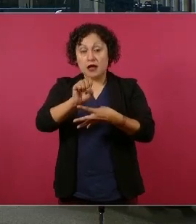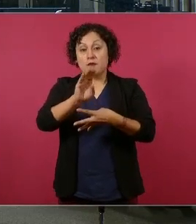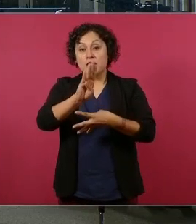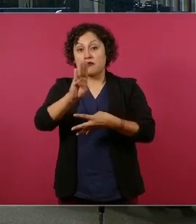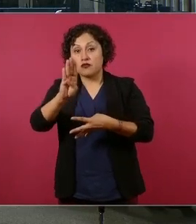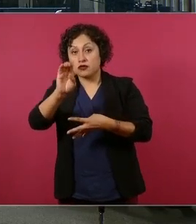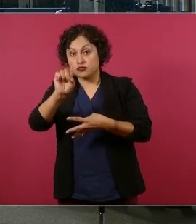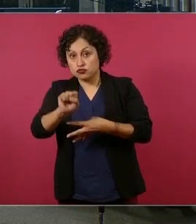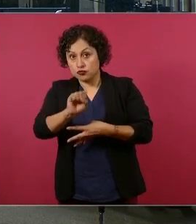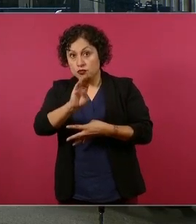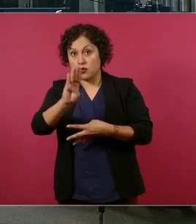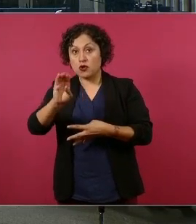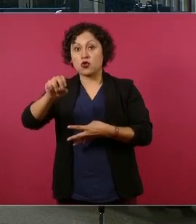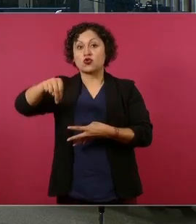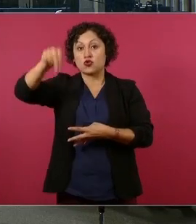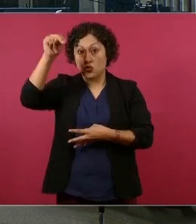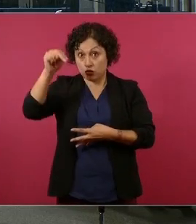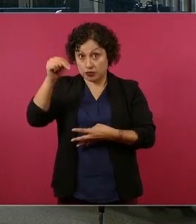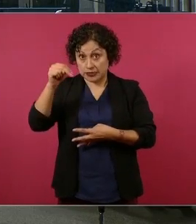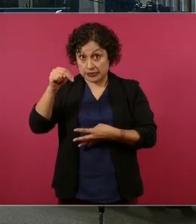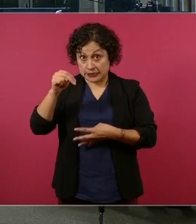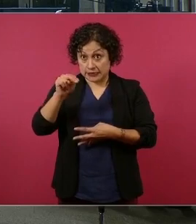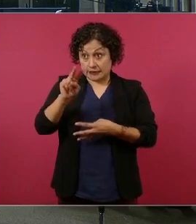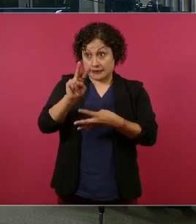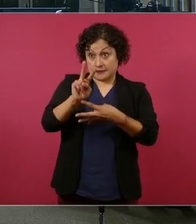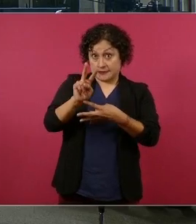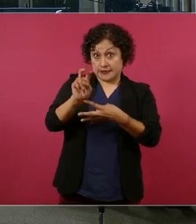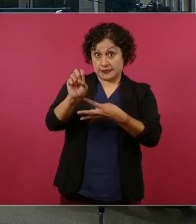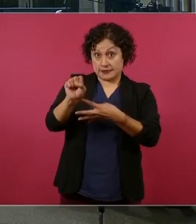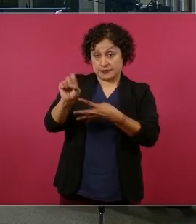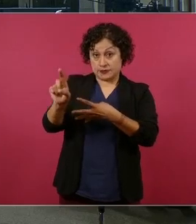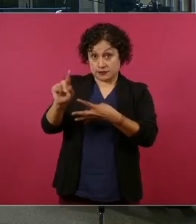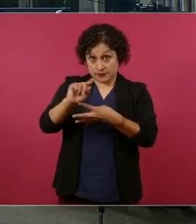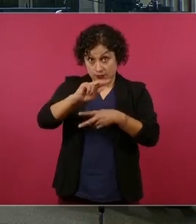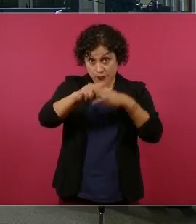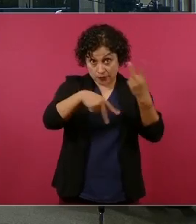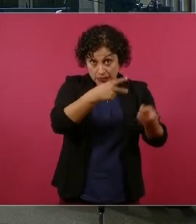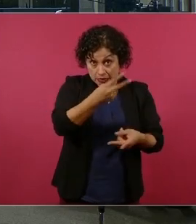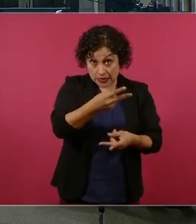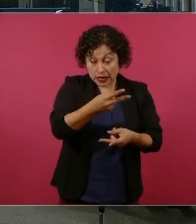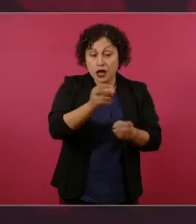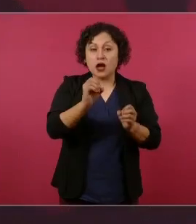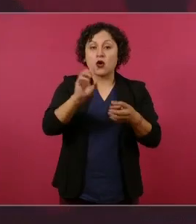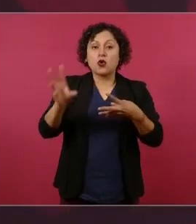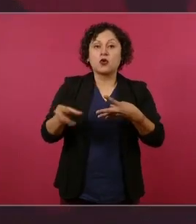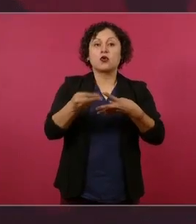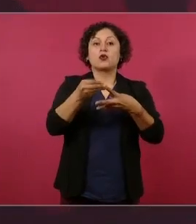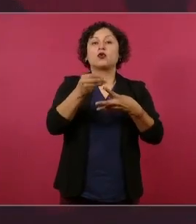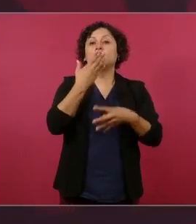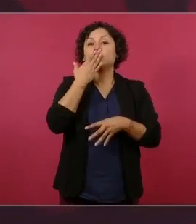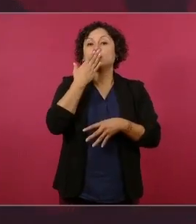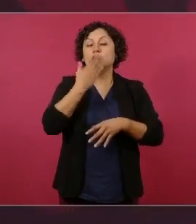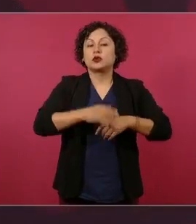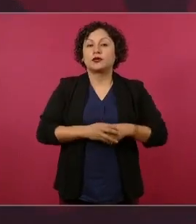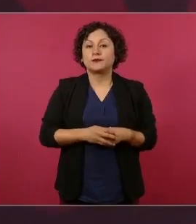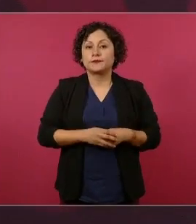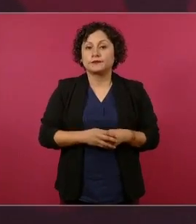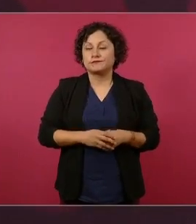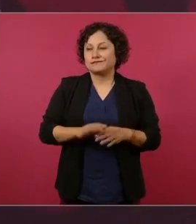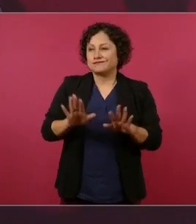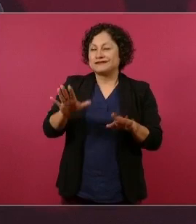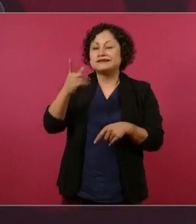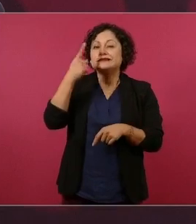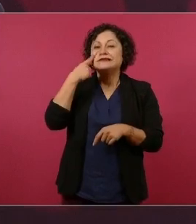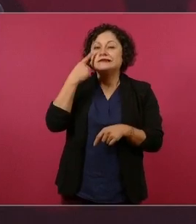a las dos Baja Californias en esa gira de ese fin de semana? Sí, ¿o tiene, incluiría Sonora? Es que lo de Sonora nos va a llevar casi